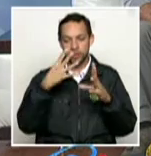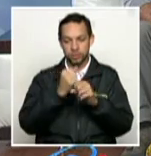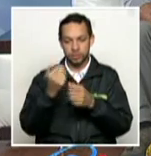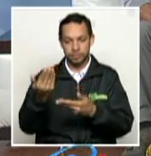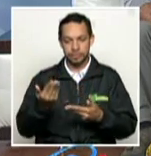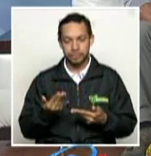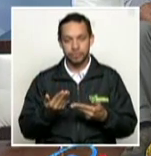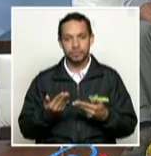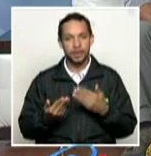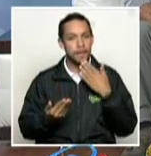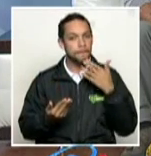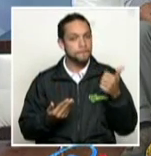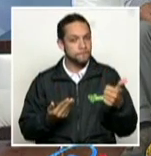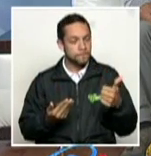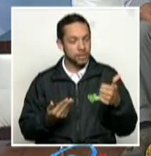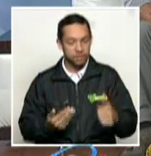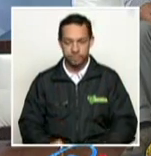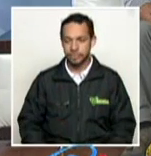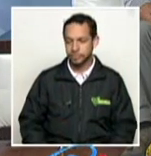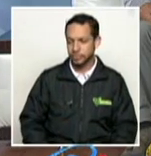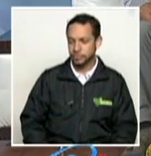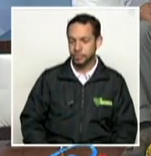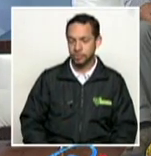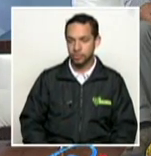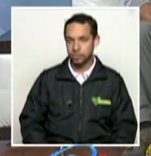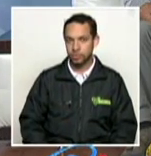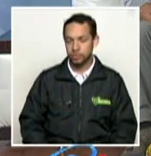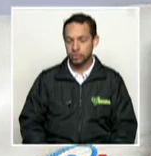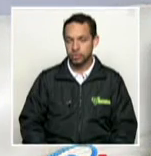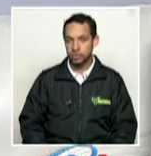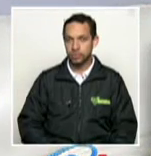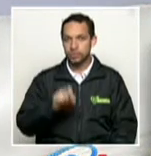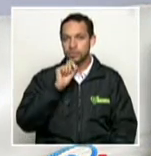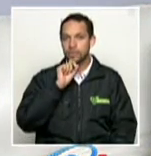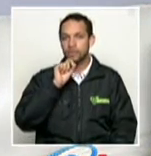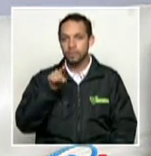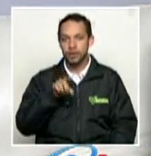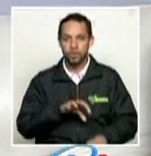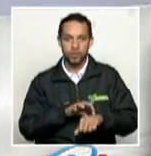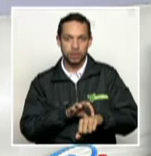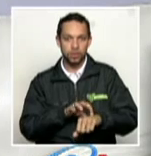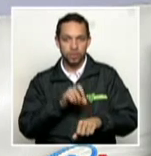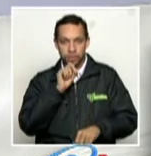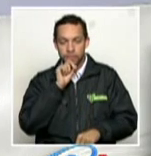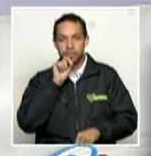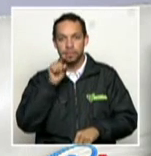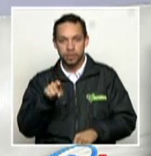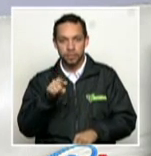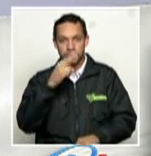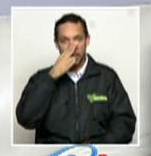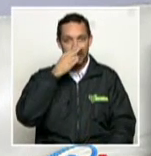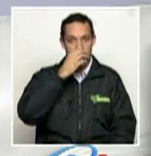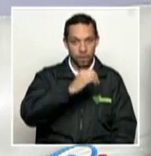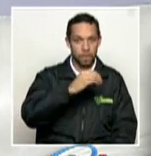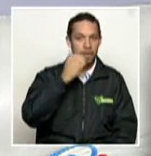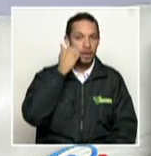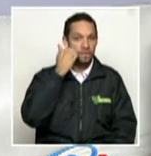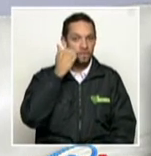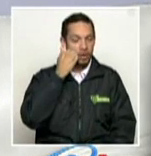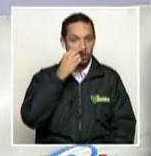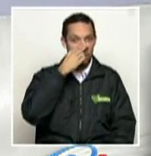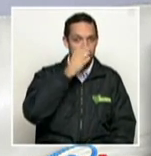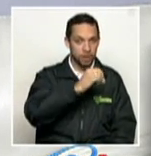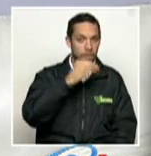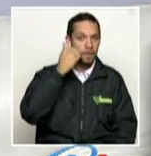Bien. Adelante. Mira, es para decirle al doctor, un hijo mío estaba muy enfermo y fue